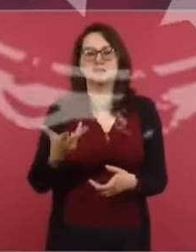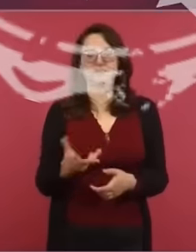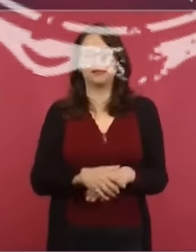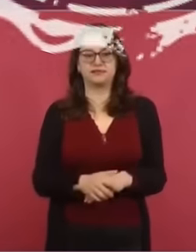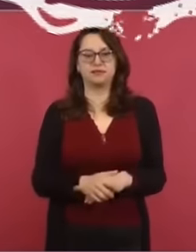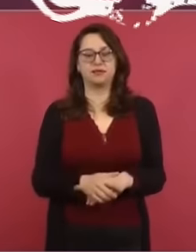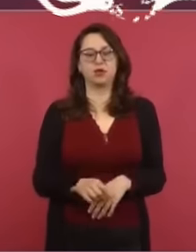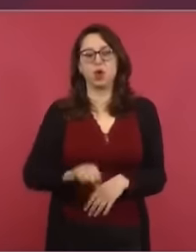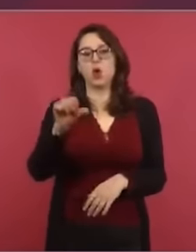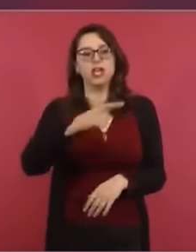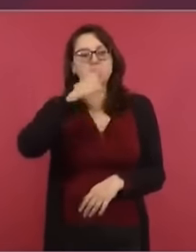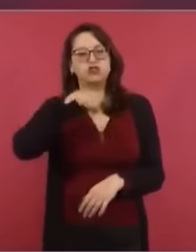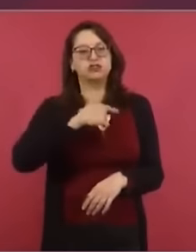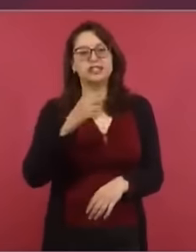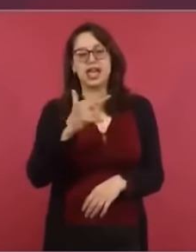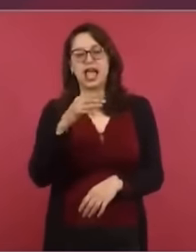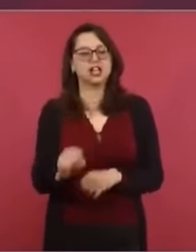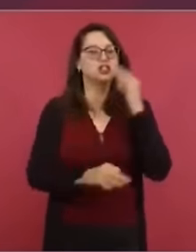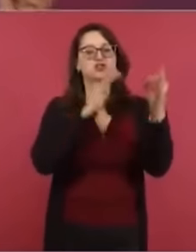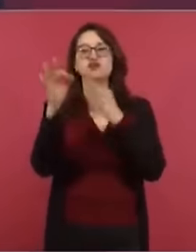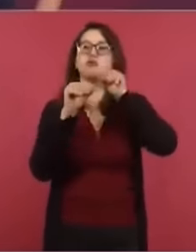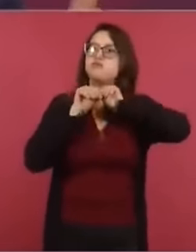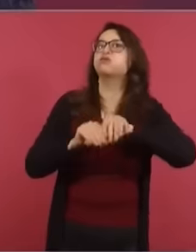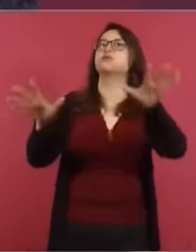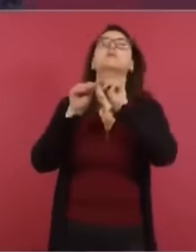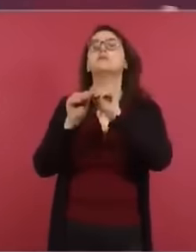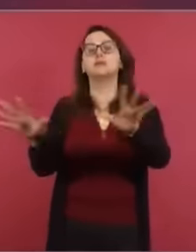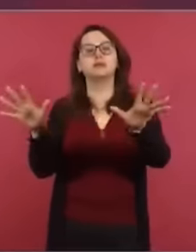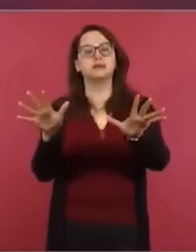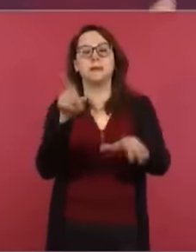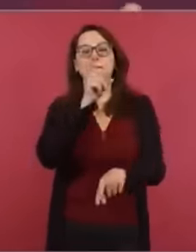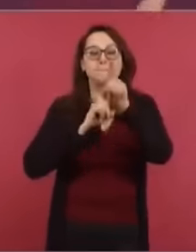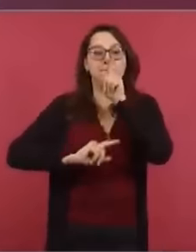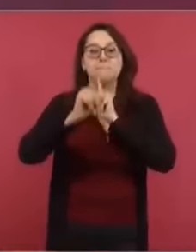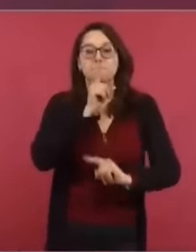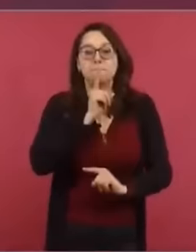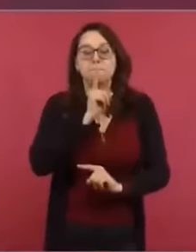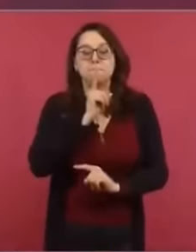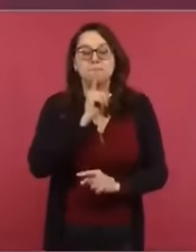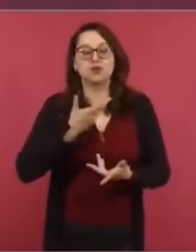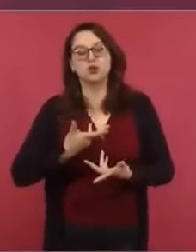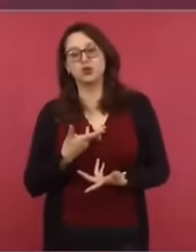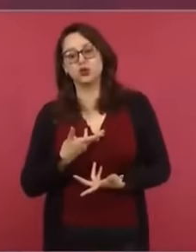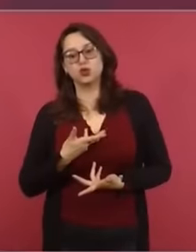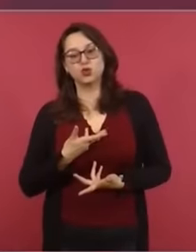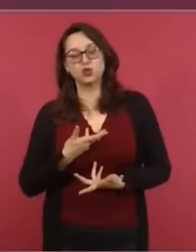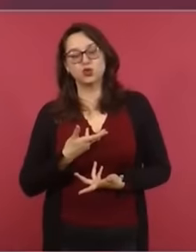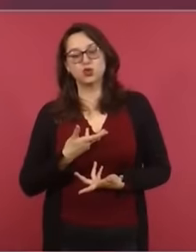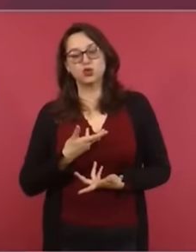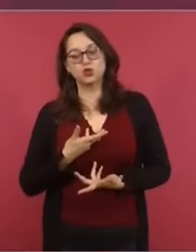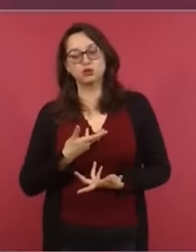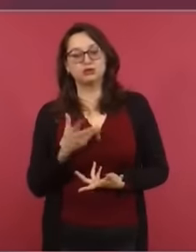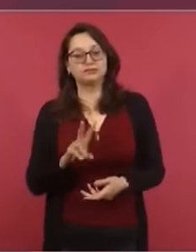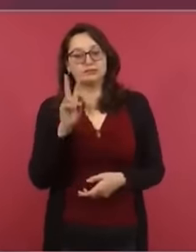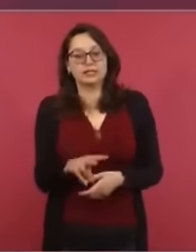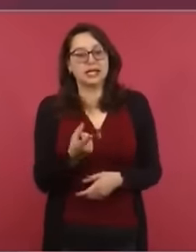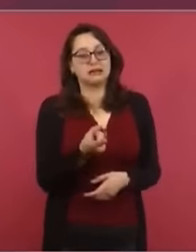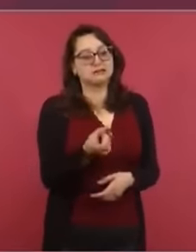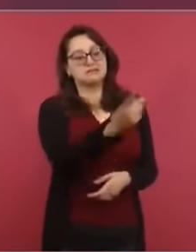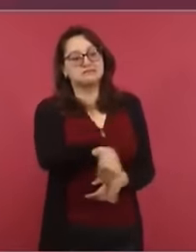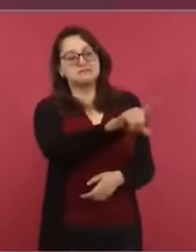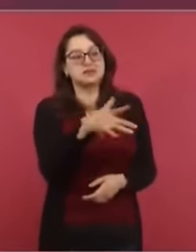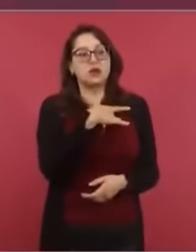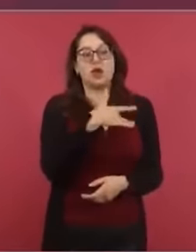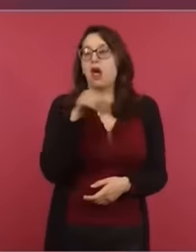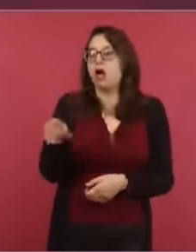esta noche en hechos. Pero no es que les preocupe, lo digo sinceramente, la situación de